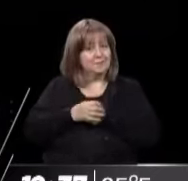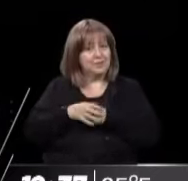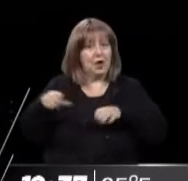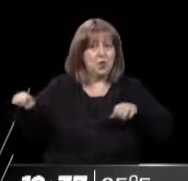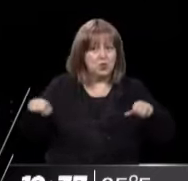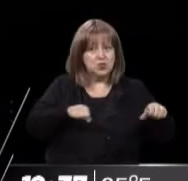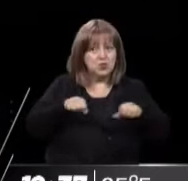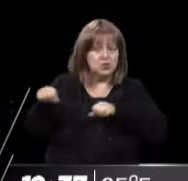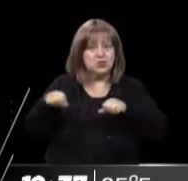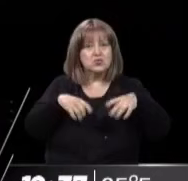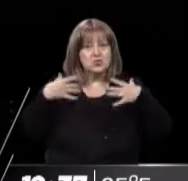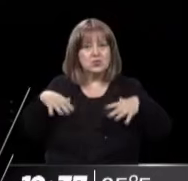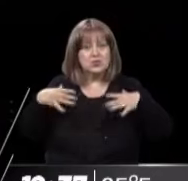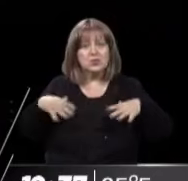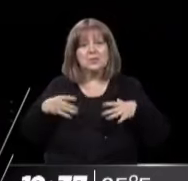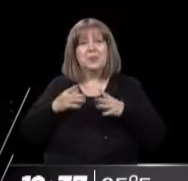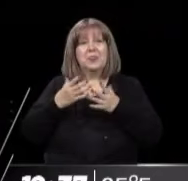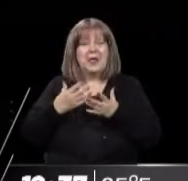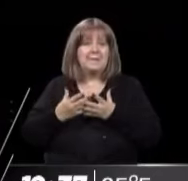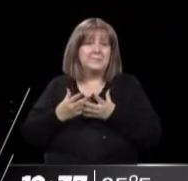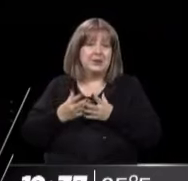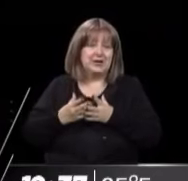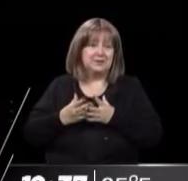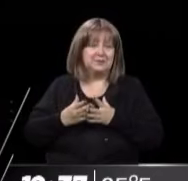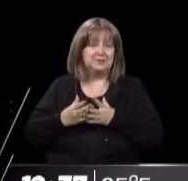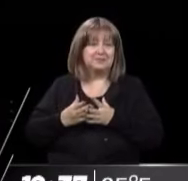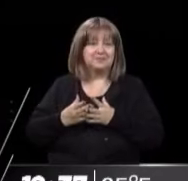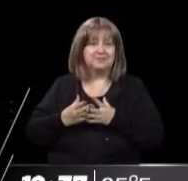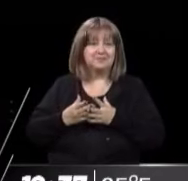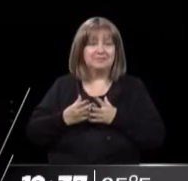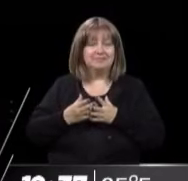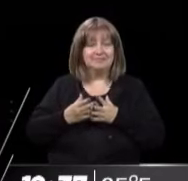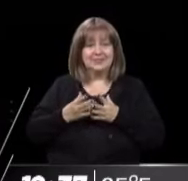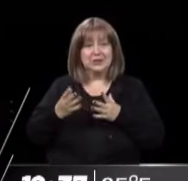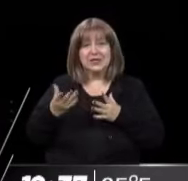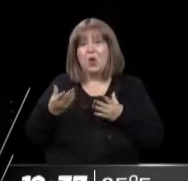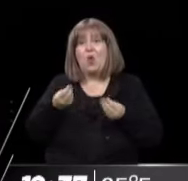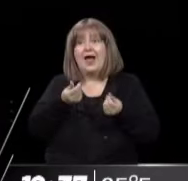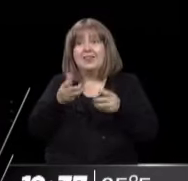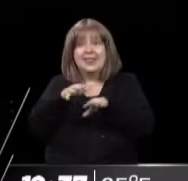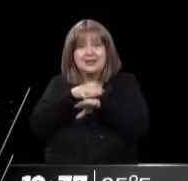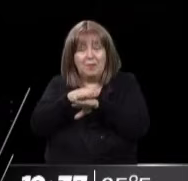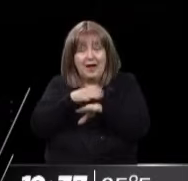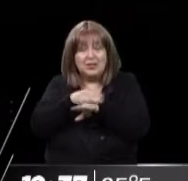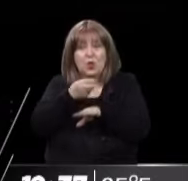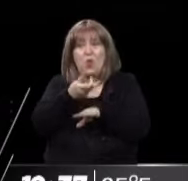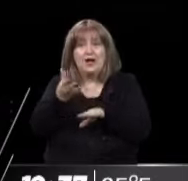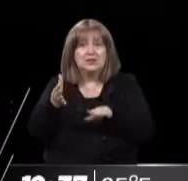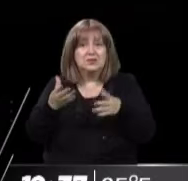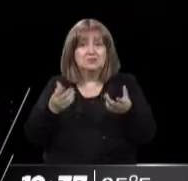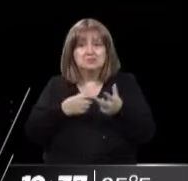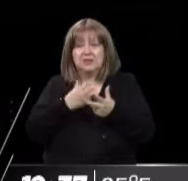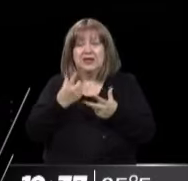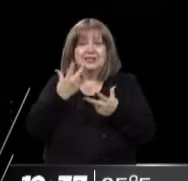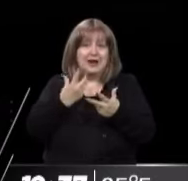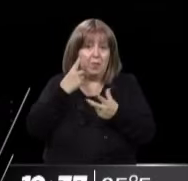es en dólares, no creo que tampoco. Y lo ¿no? hizo con una canción de fondo. Antonella. Ah, Antonella. Bueno, sí, en realidad la verdad es que